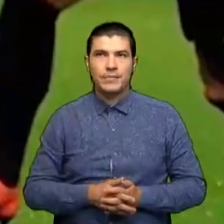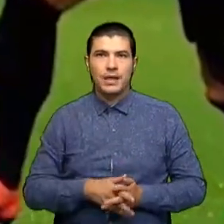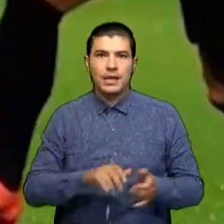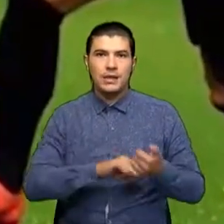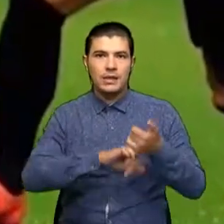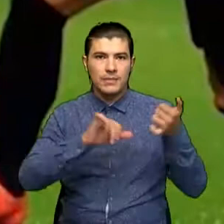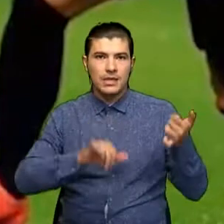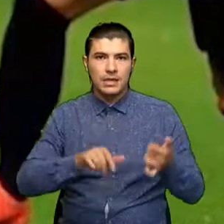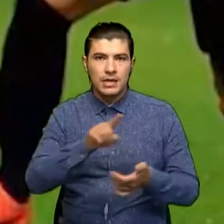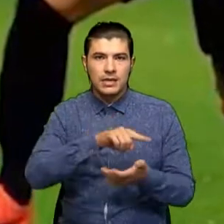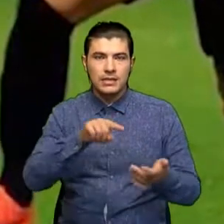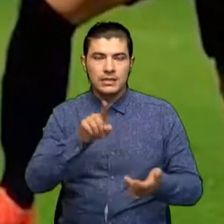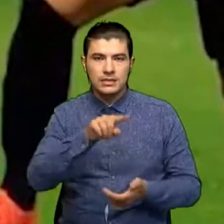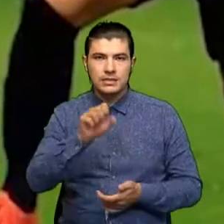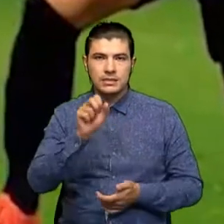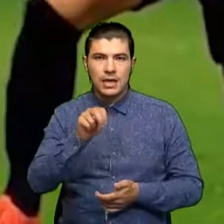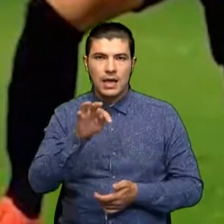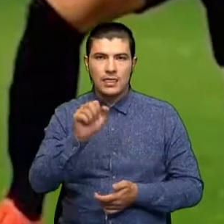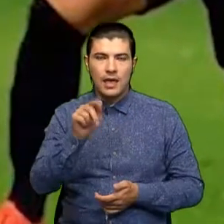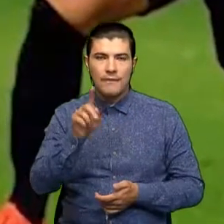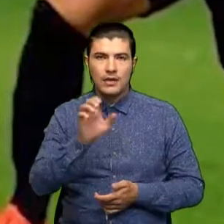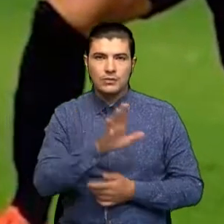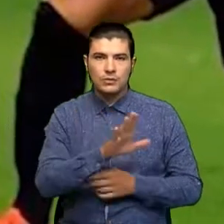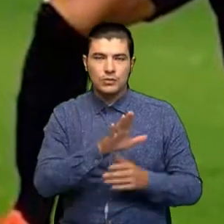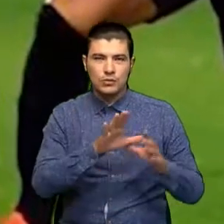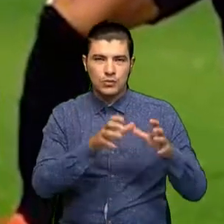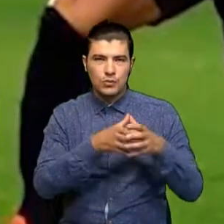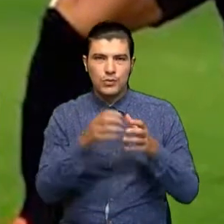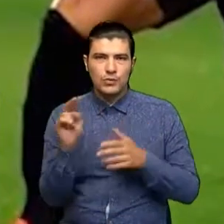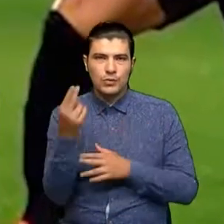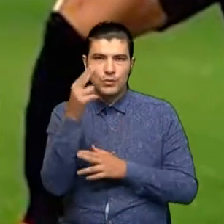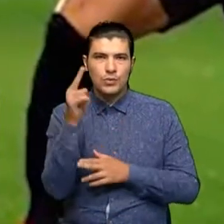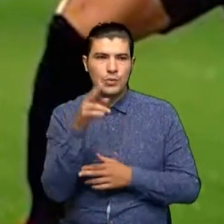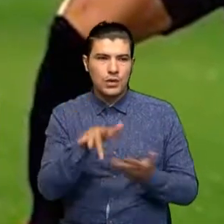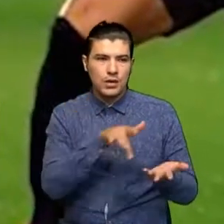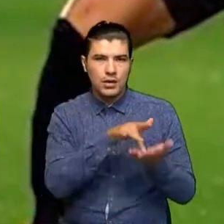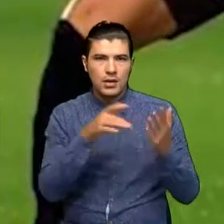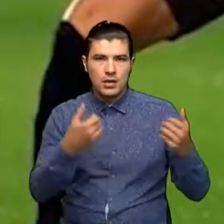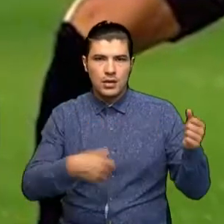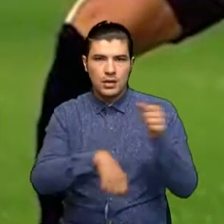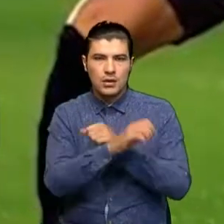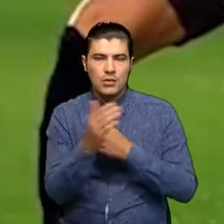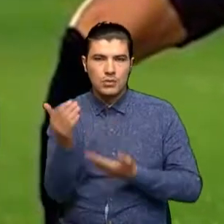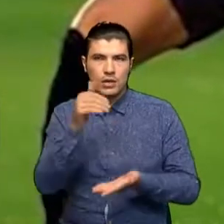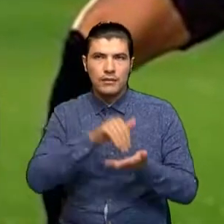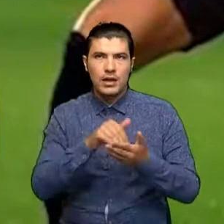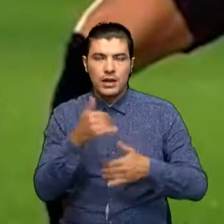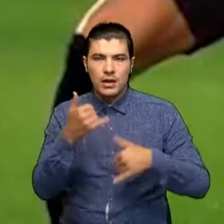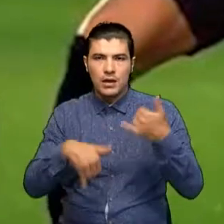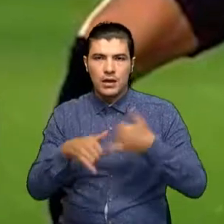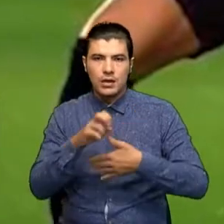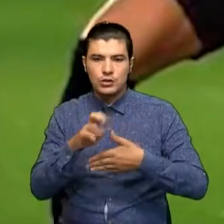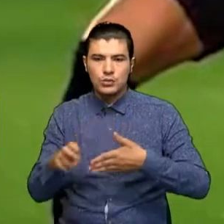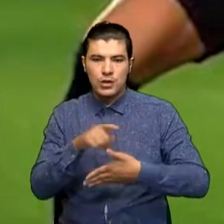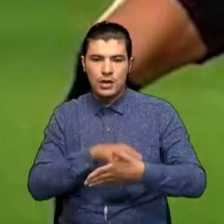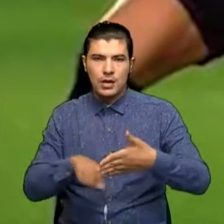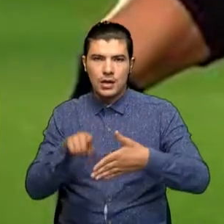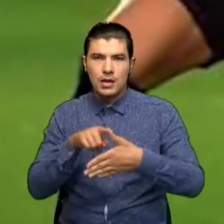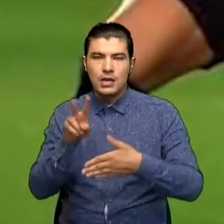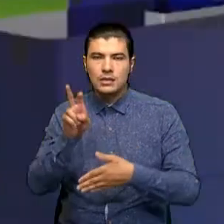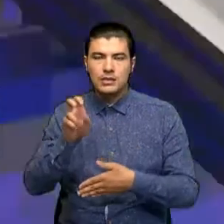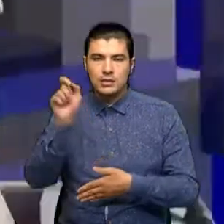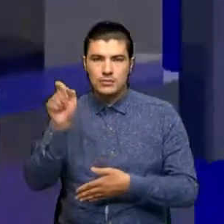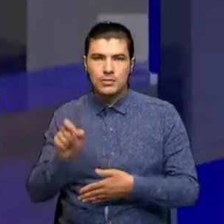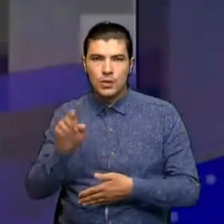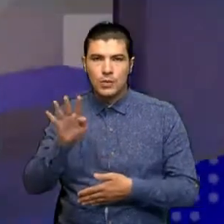Independiente Santa Fe recibe hoy en el Campín al conjunto uruguayo Rampla Junior en partido de vuelta de la Copa Suramericana a las 7:45 de la